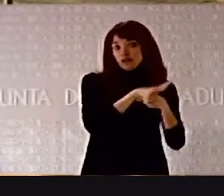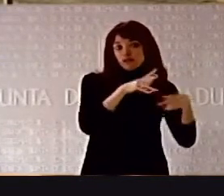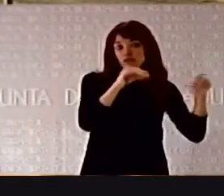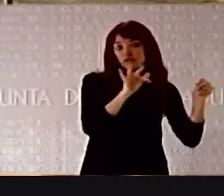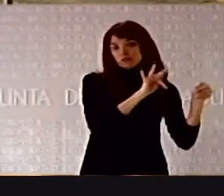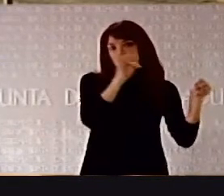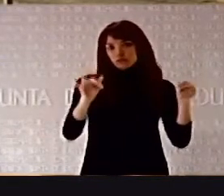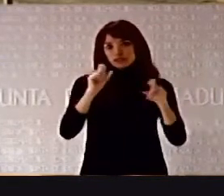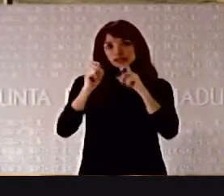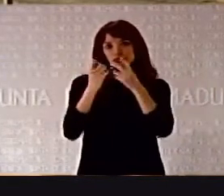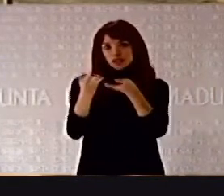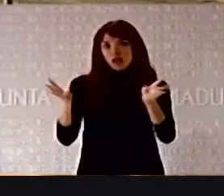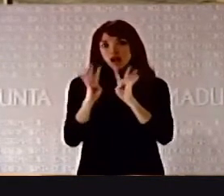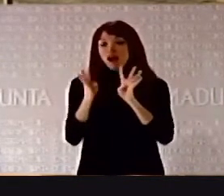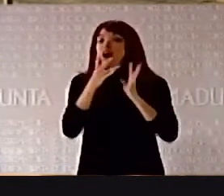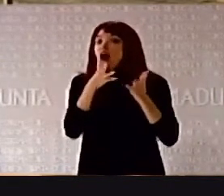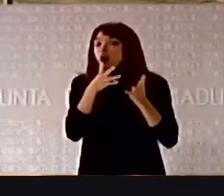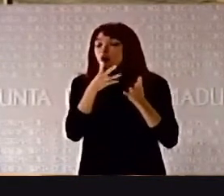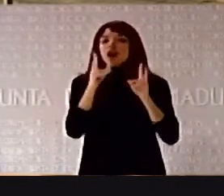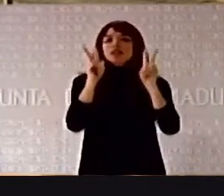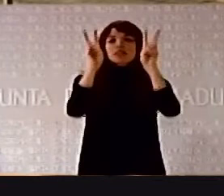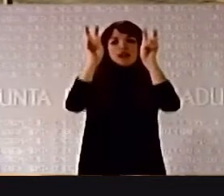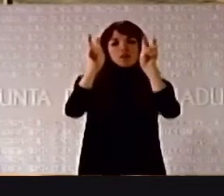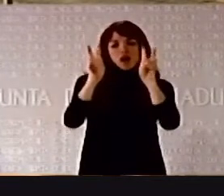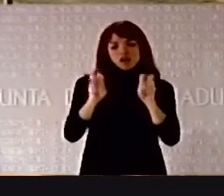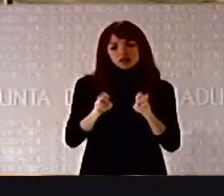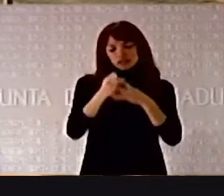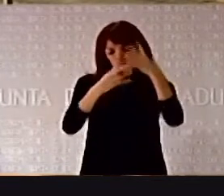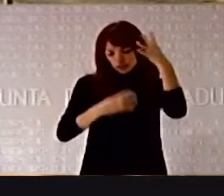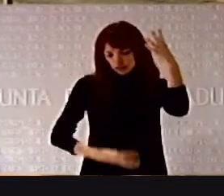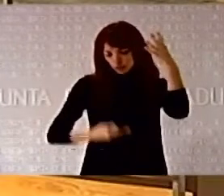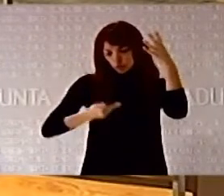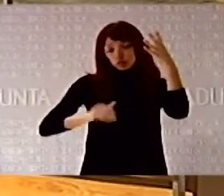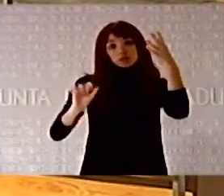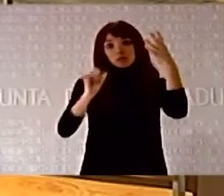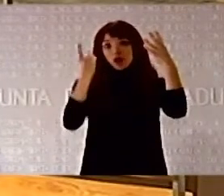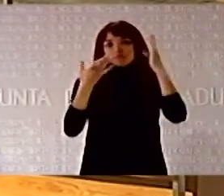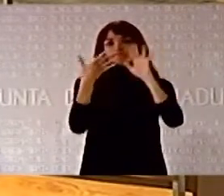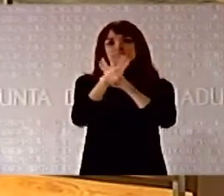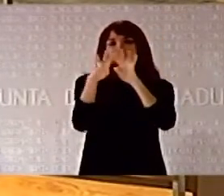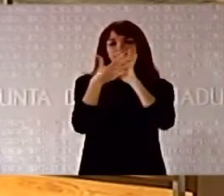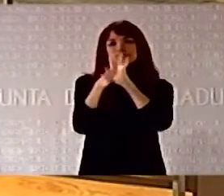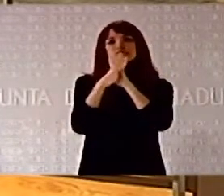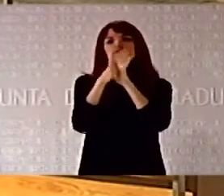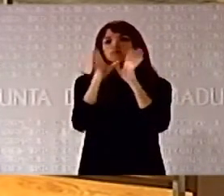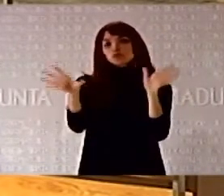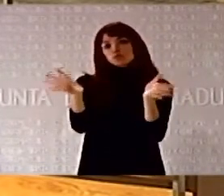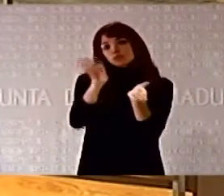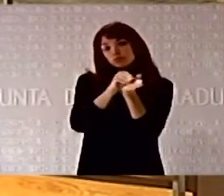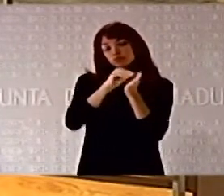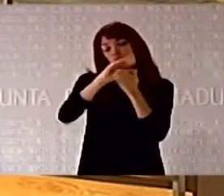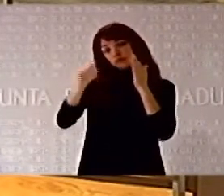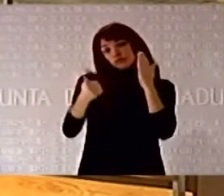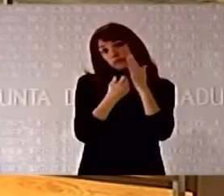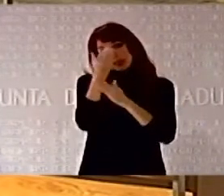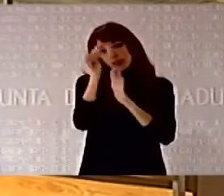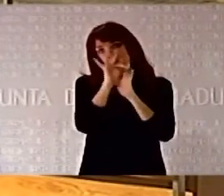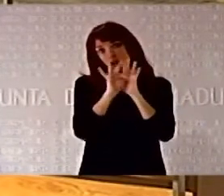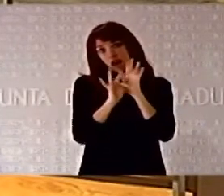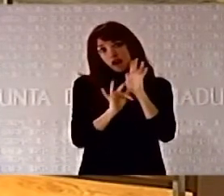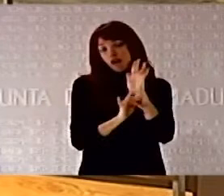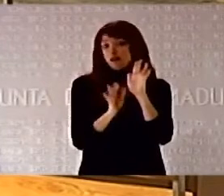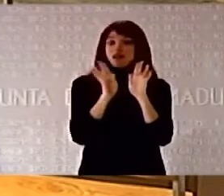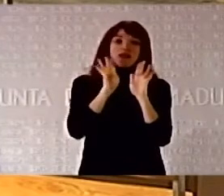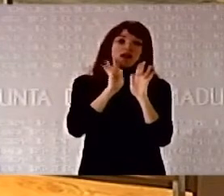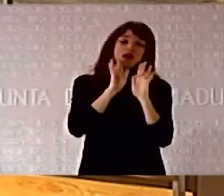a exponerles los asuntos más relevantes que componen el orden del día de este Consejo de